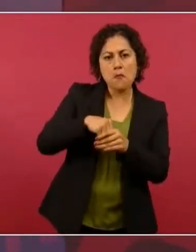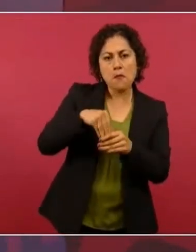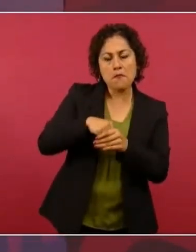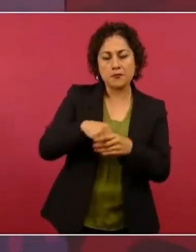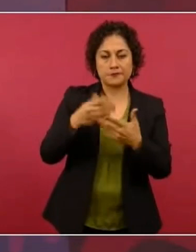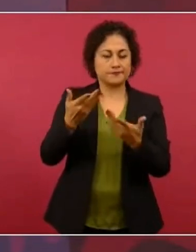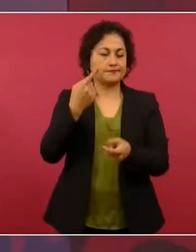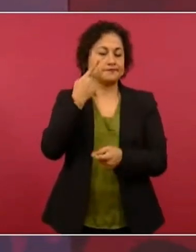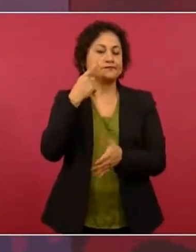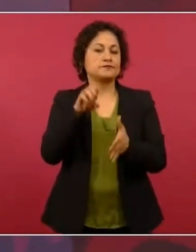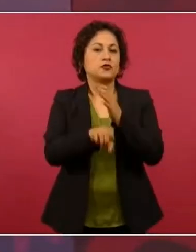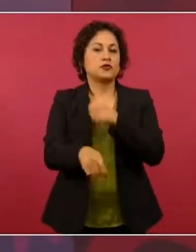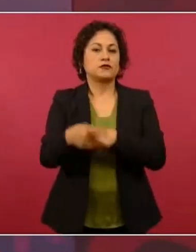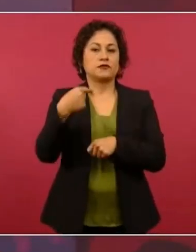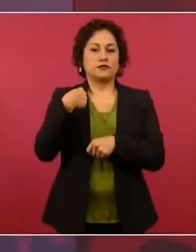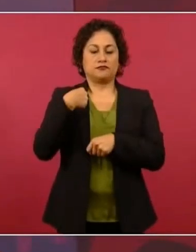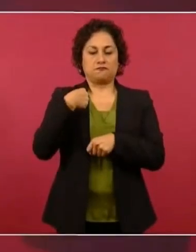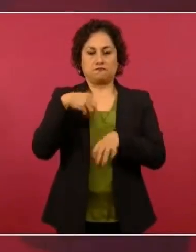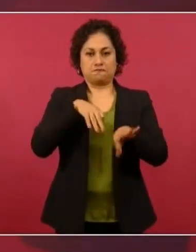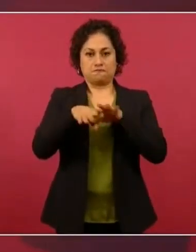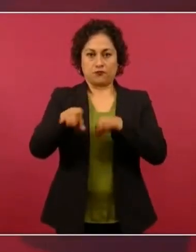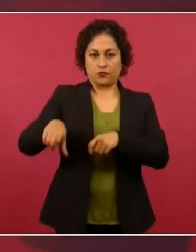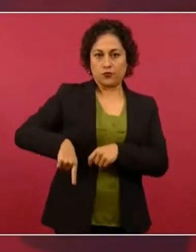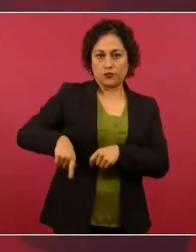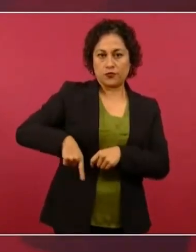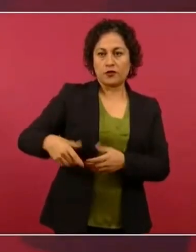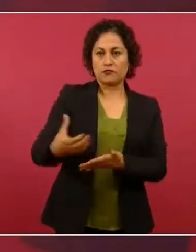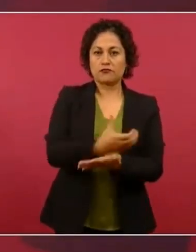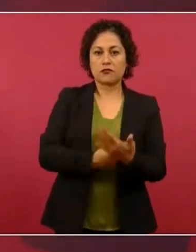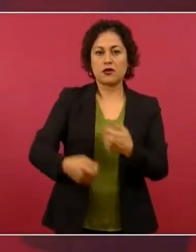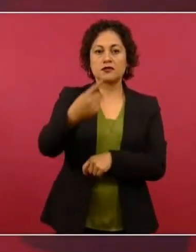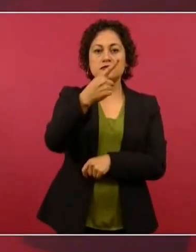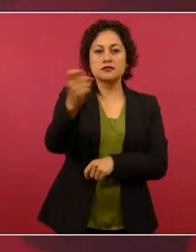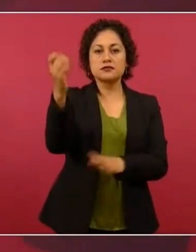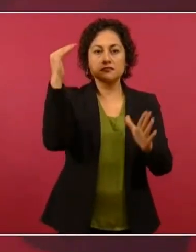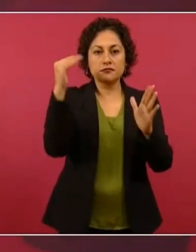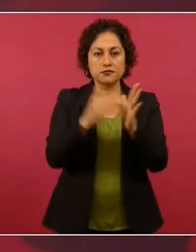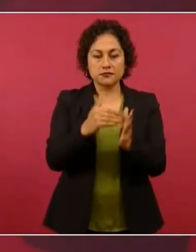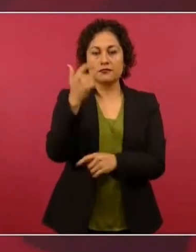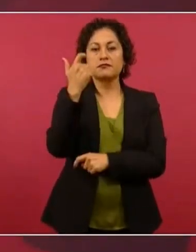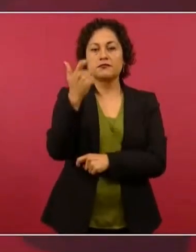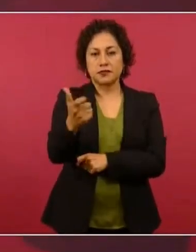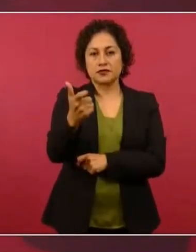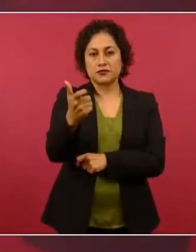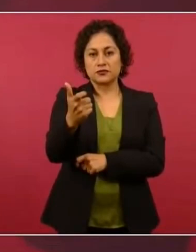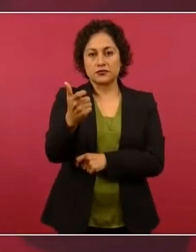100 mil pesos dejaba diez